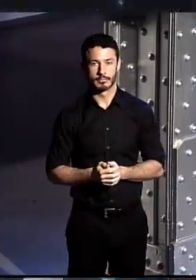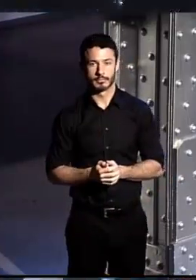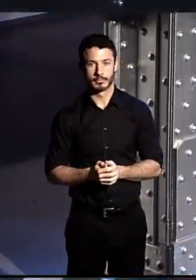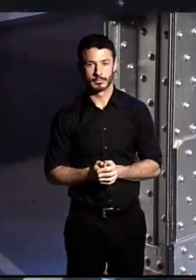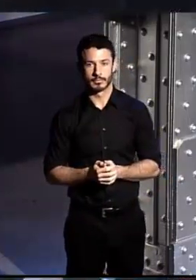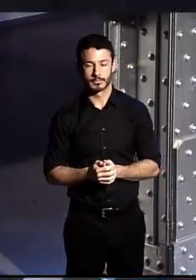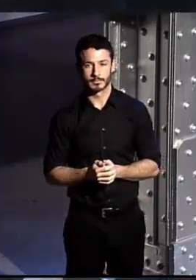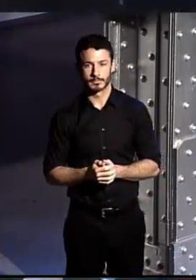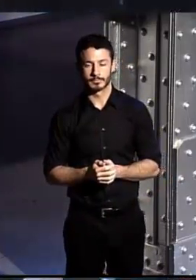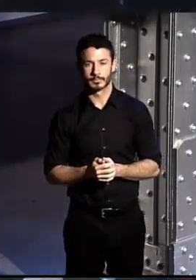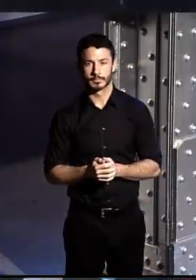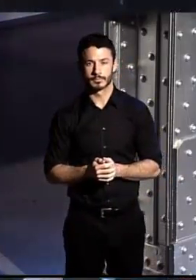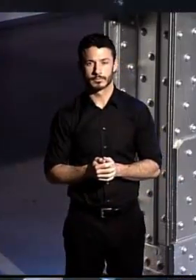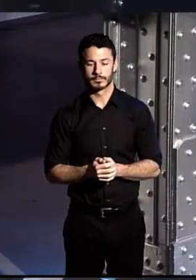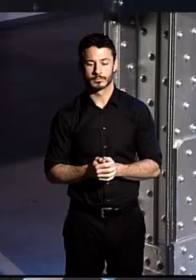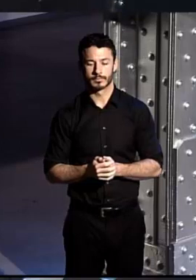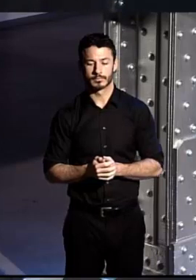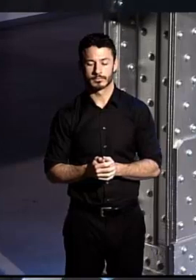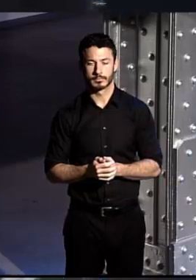2. Universo femenino, sí. Sí.